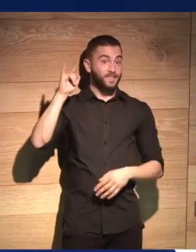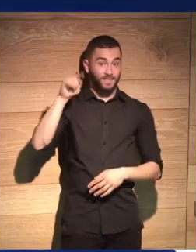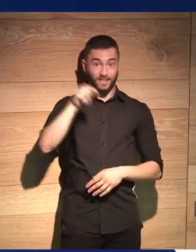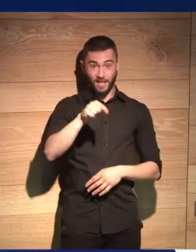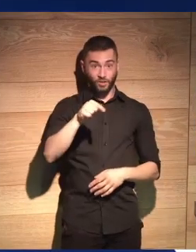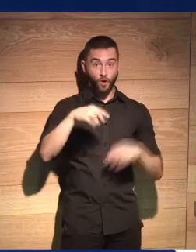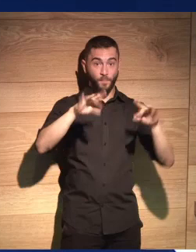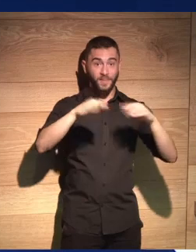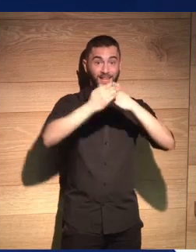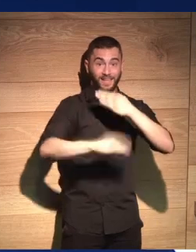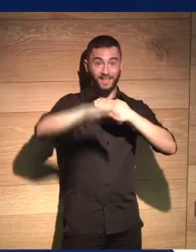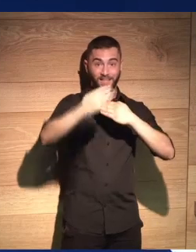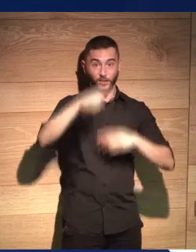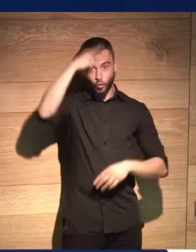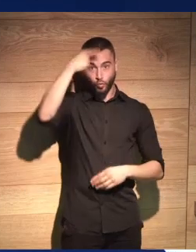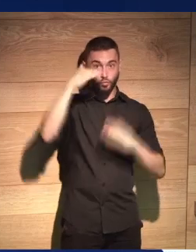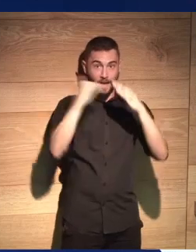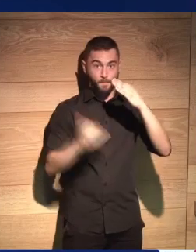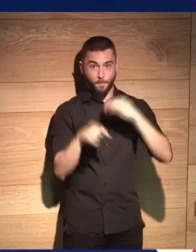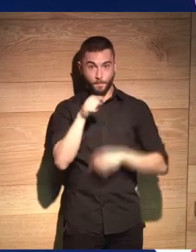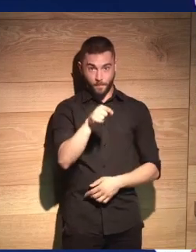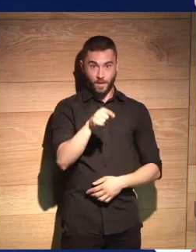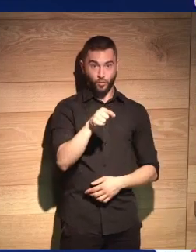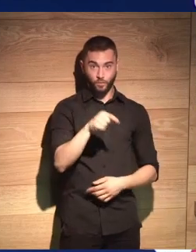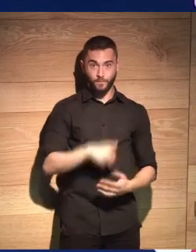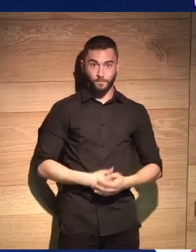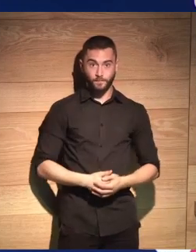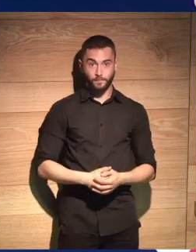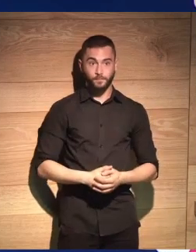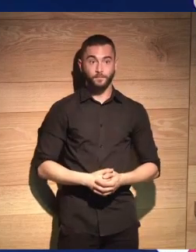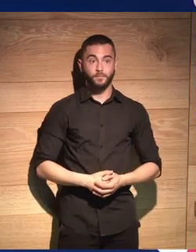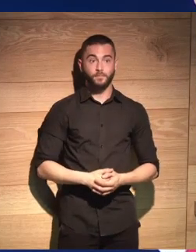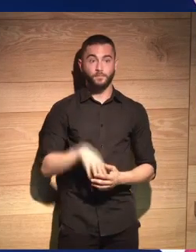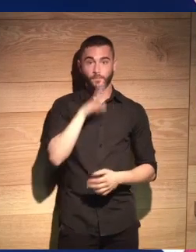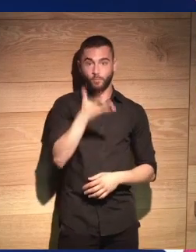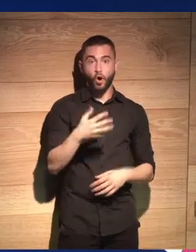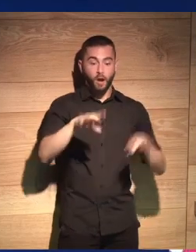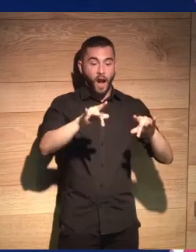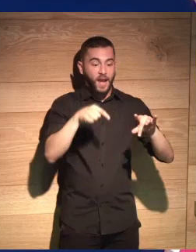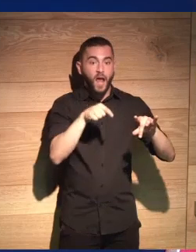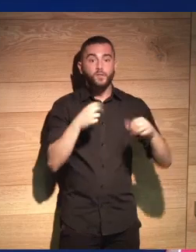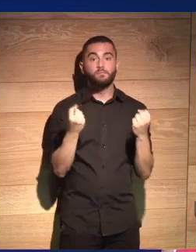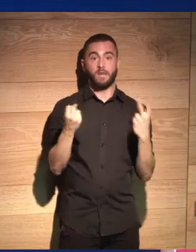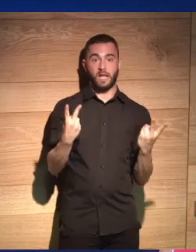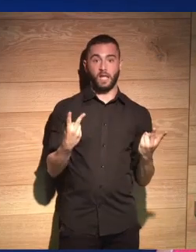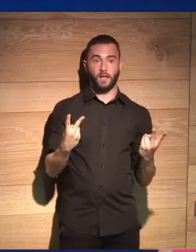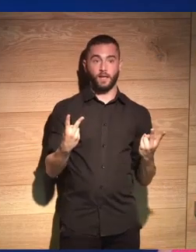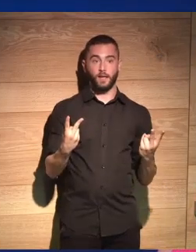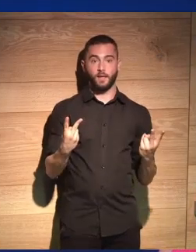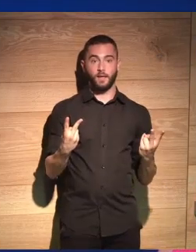menos cultura. Para mí, desde el principio, yo pensaba, es donde hay menos cultura. Porque con un grano de arena, ¿qué hago? Si no hay huellas